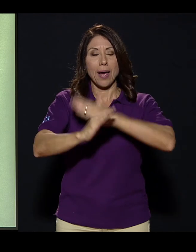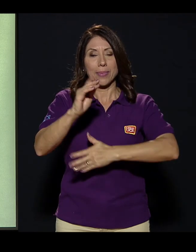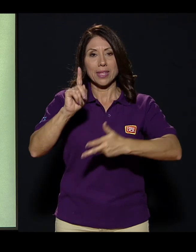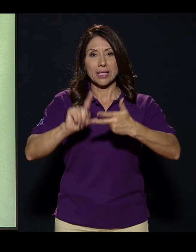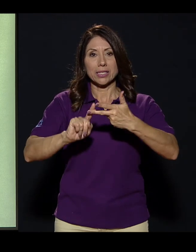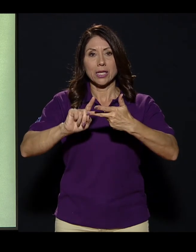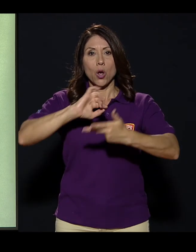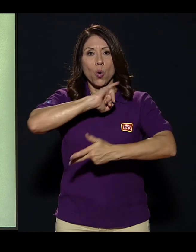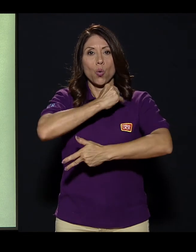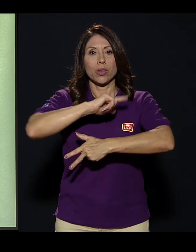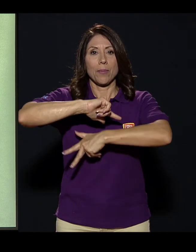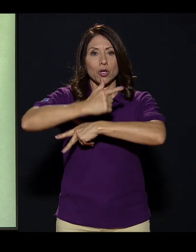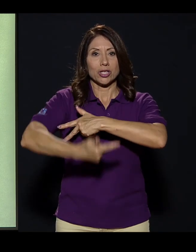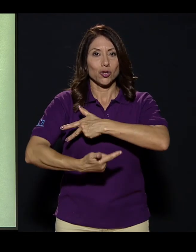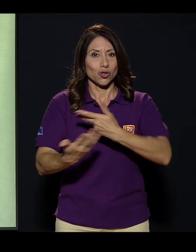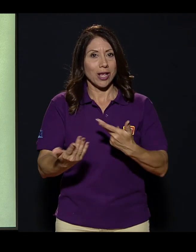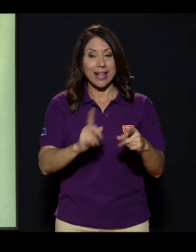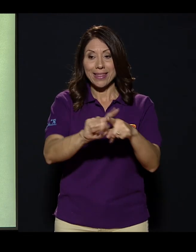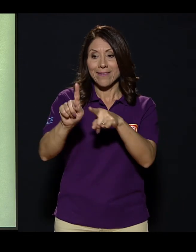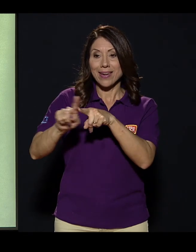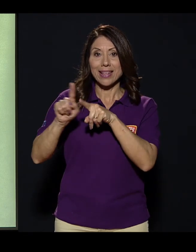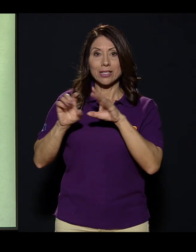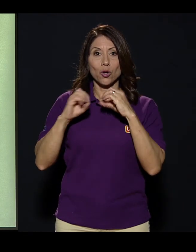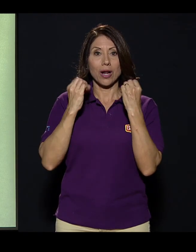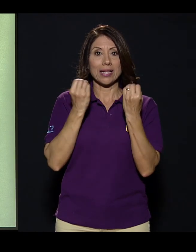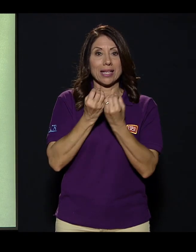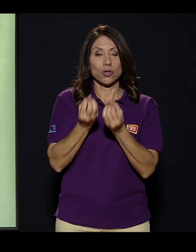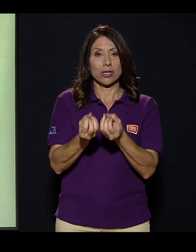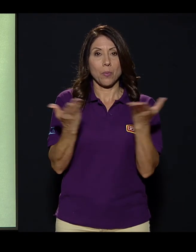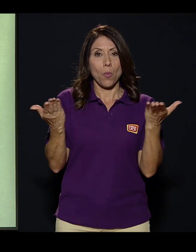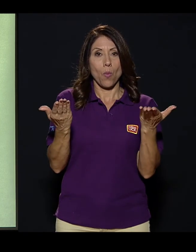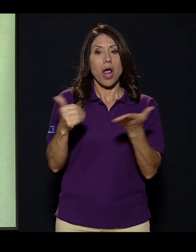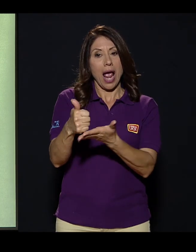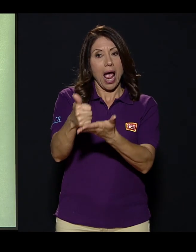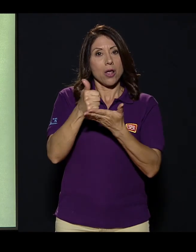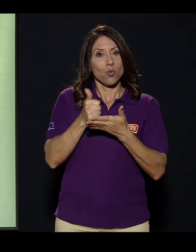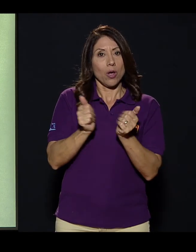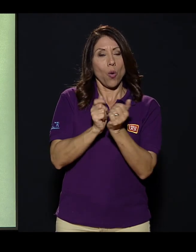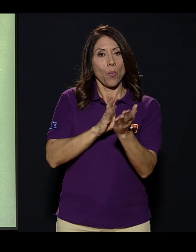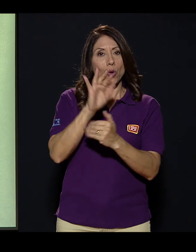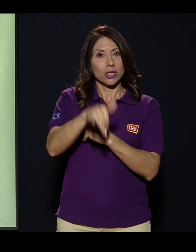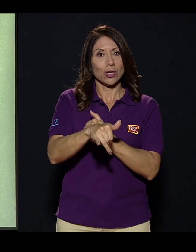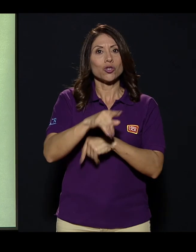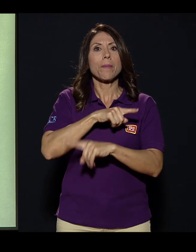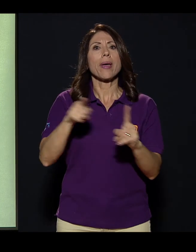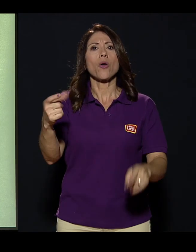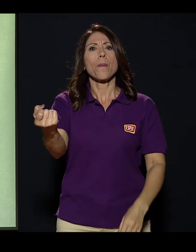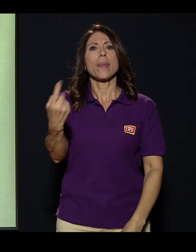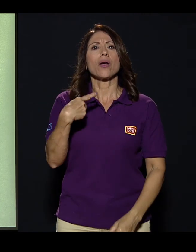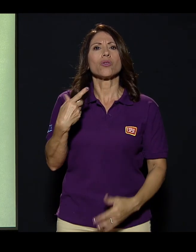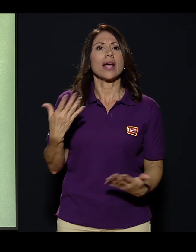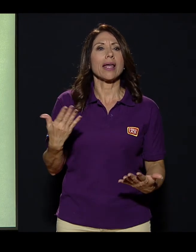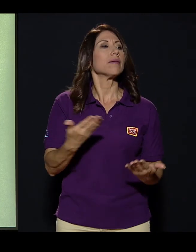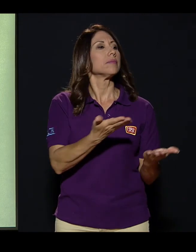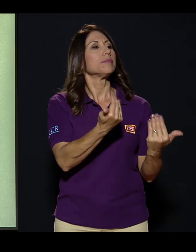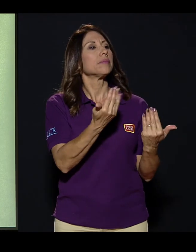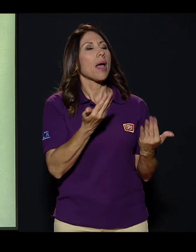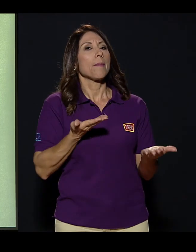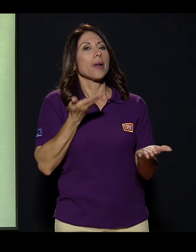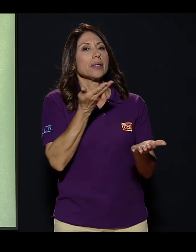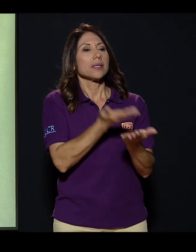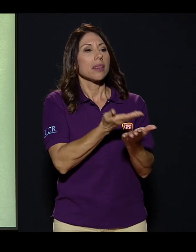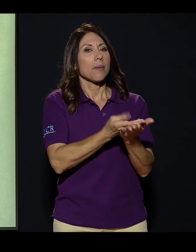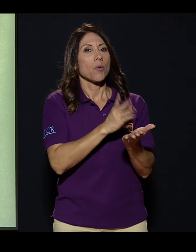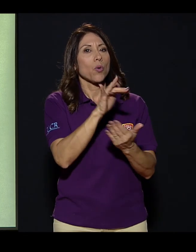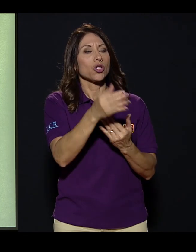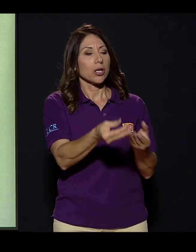preguntan es, presénteme un proyecto. Ahí empezamos con el primer, bueno, ¿cómo queremos plasmar en un proyecto para